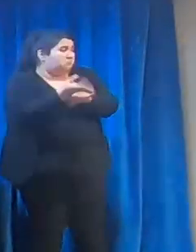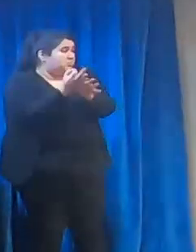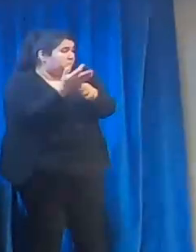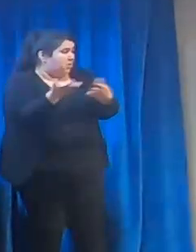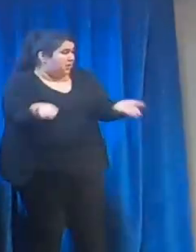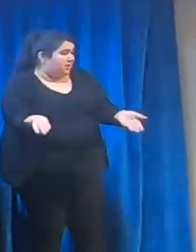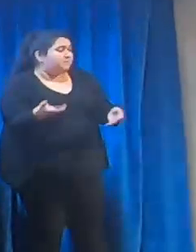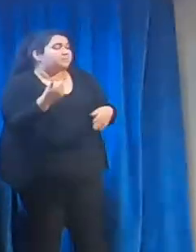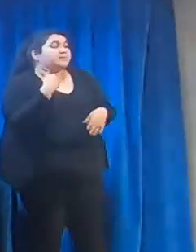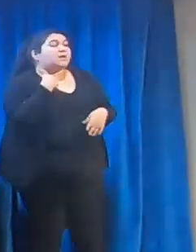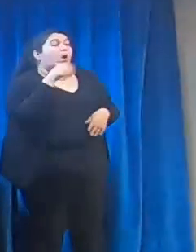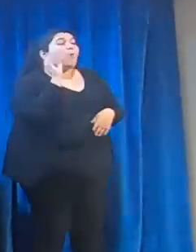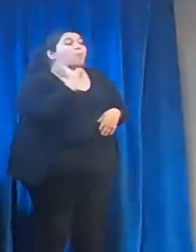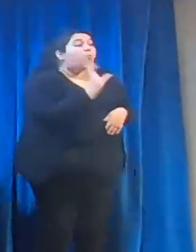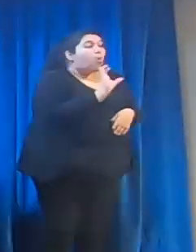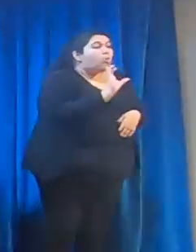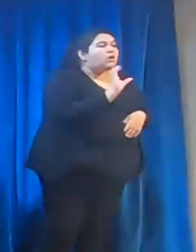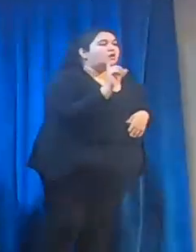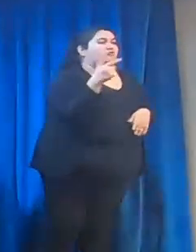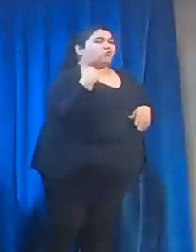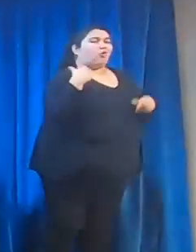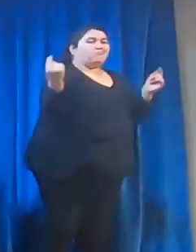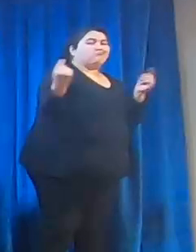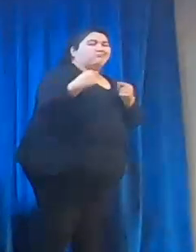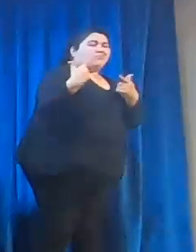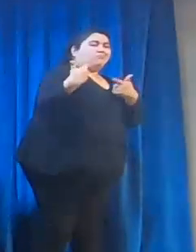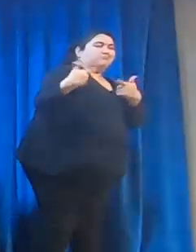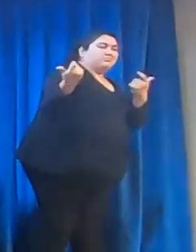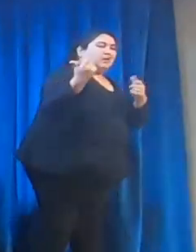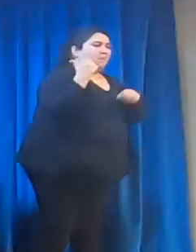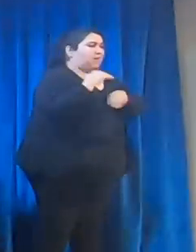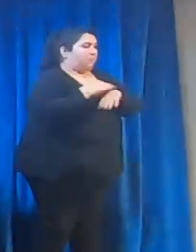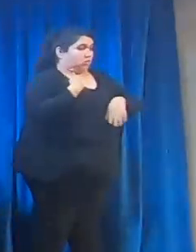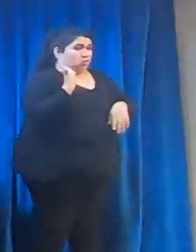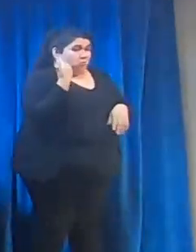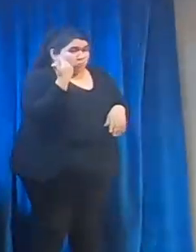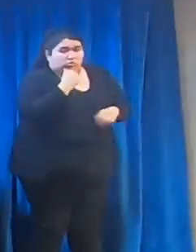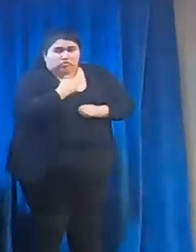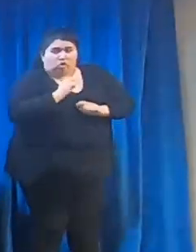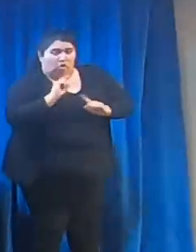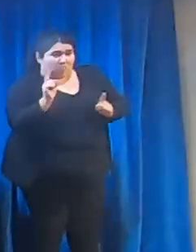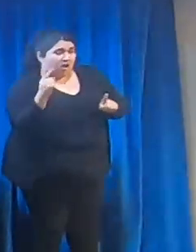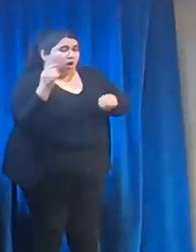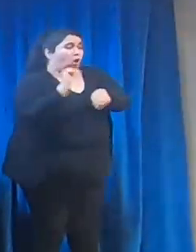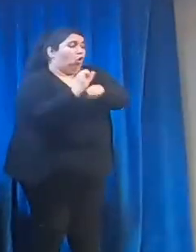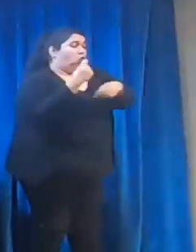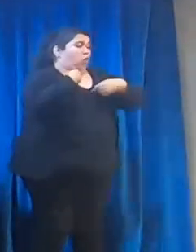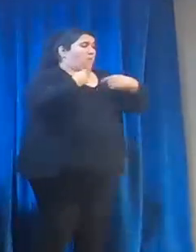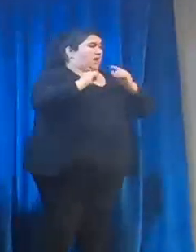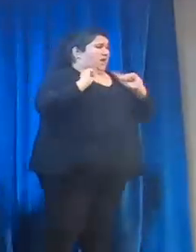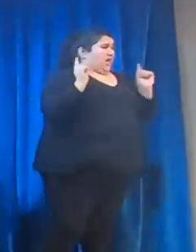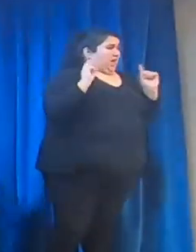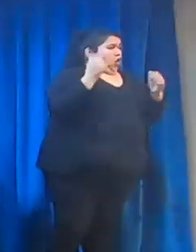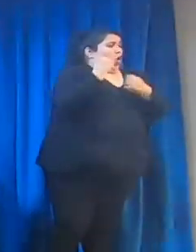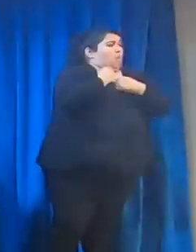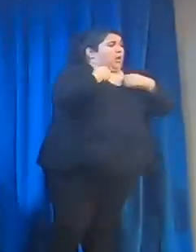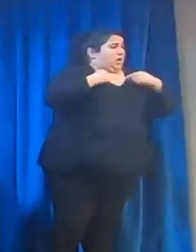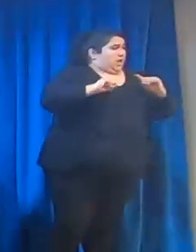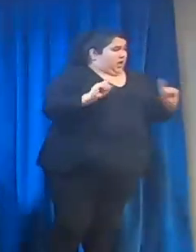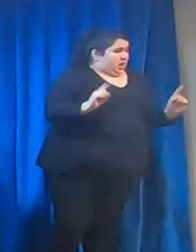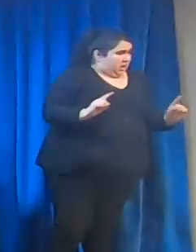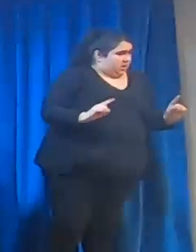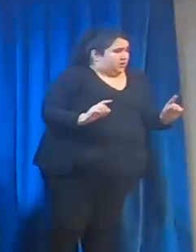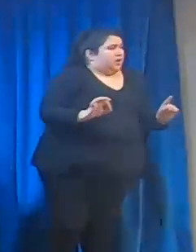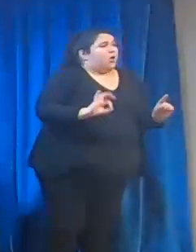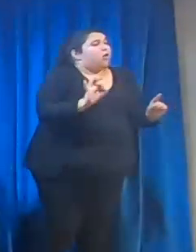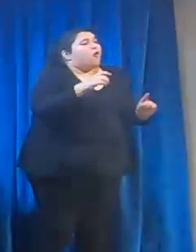es el bullying y no lo confundan con me peleé con mi amigo, porque yo puedo no quererte, vos podés no quererme, podemos no querer hacer programas fuera